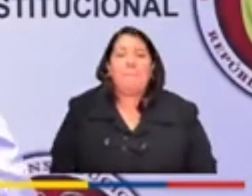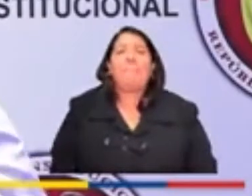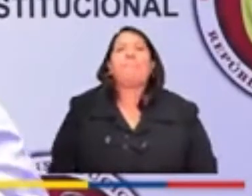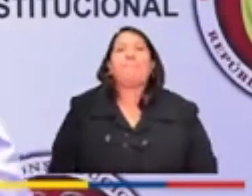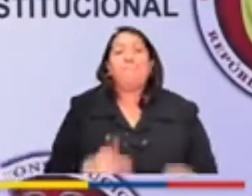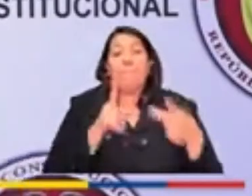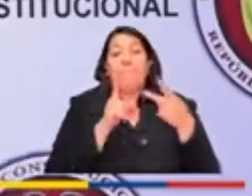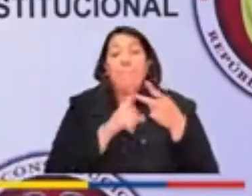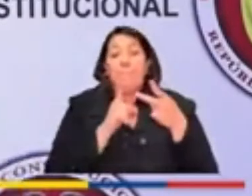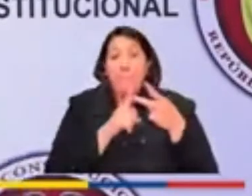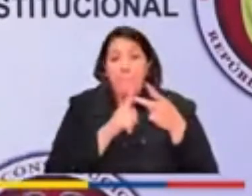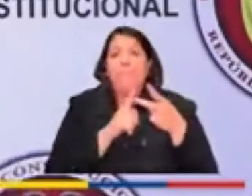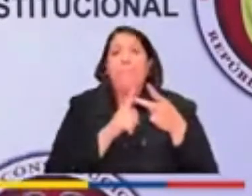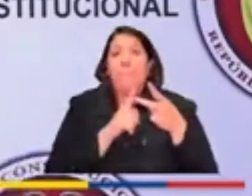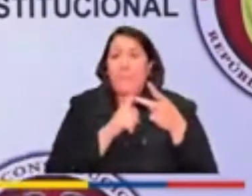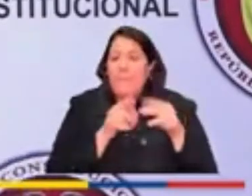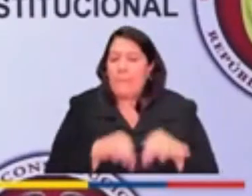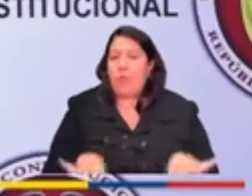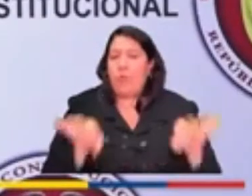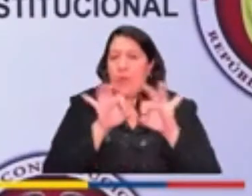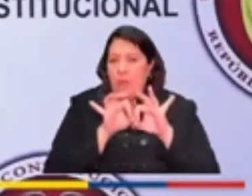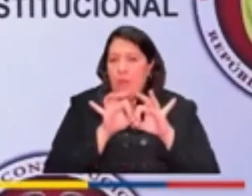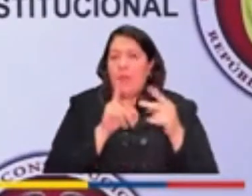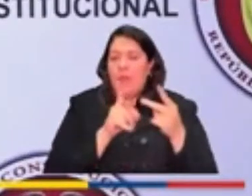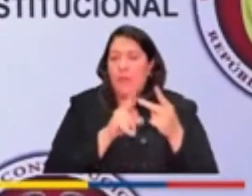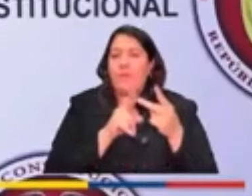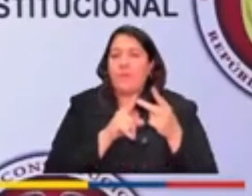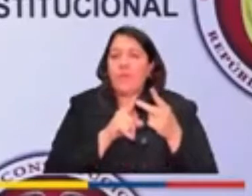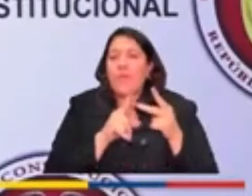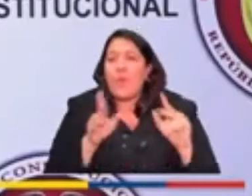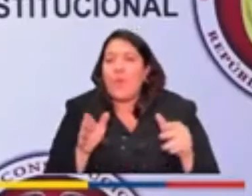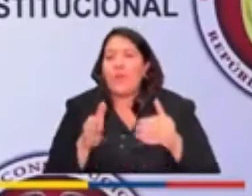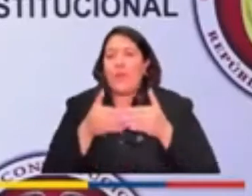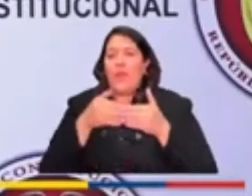llama la atención y que es importante para cerrar este punto es,